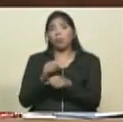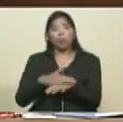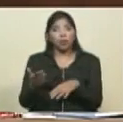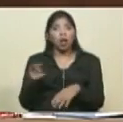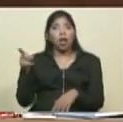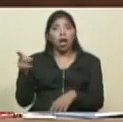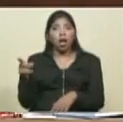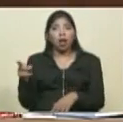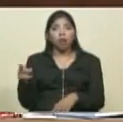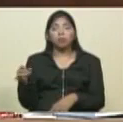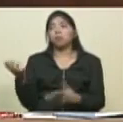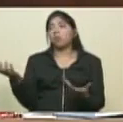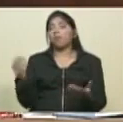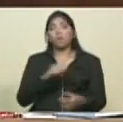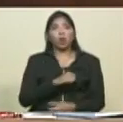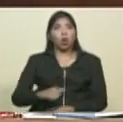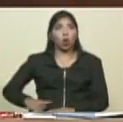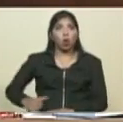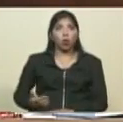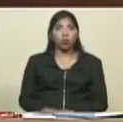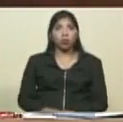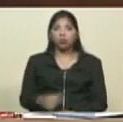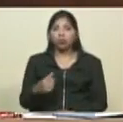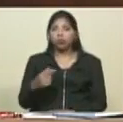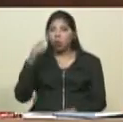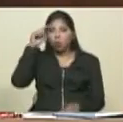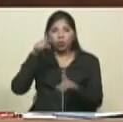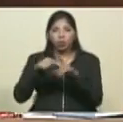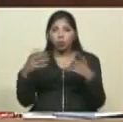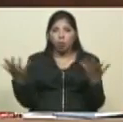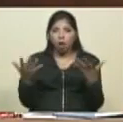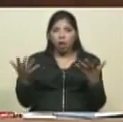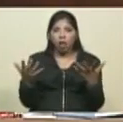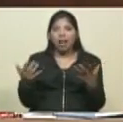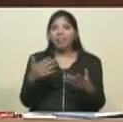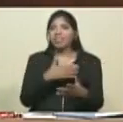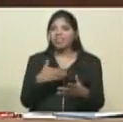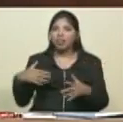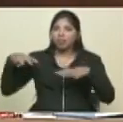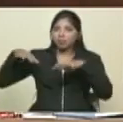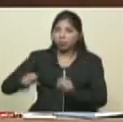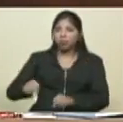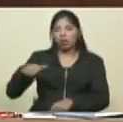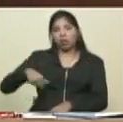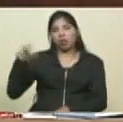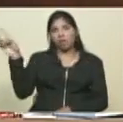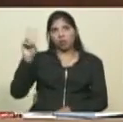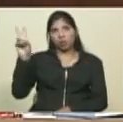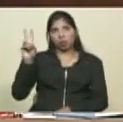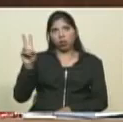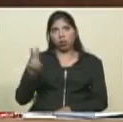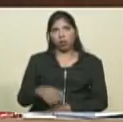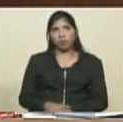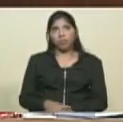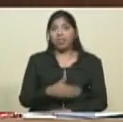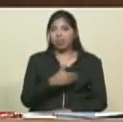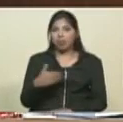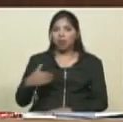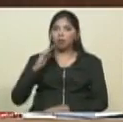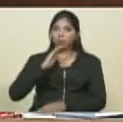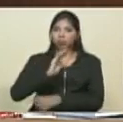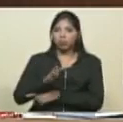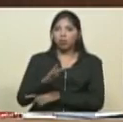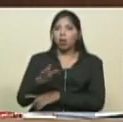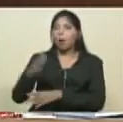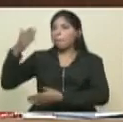y porque su única labor está dedicada a procurar la intervención de nuestra patria, a procurar sanciones, a procurar